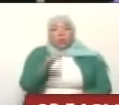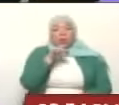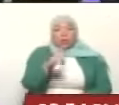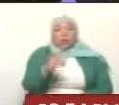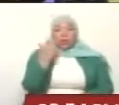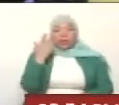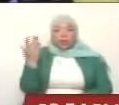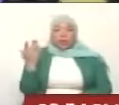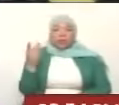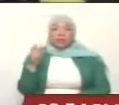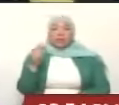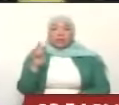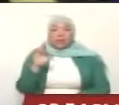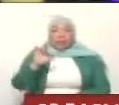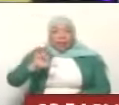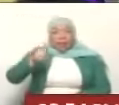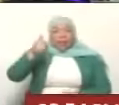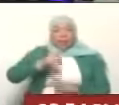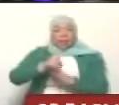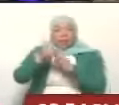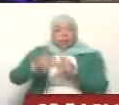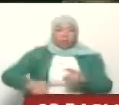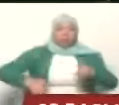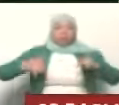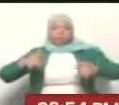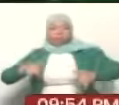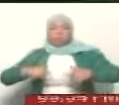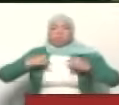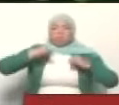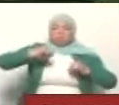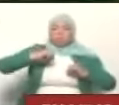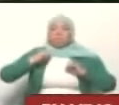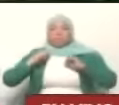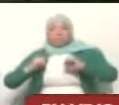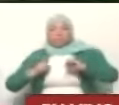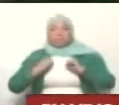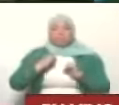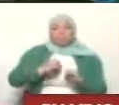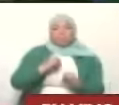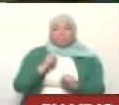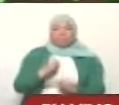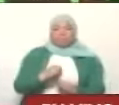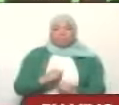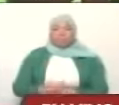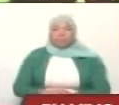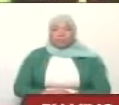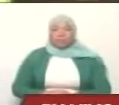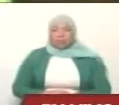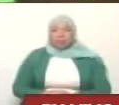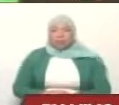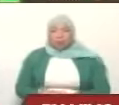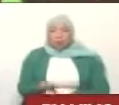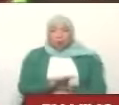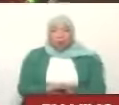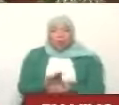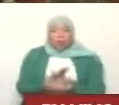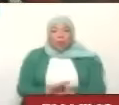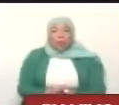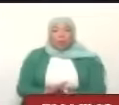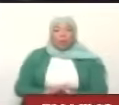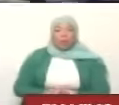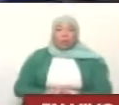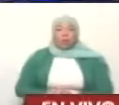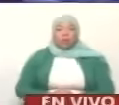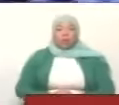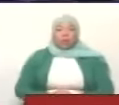Álvarez? El rey del rap. Ay. El rey del rap y del reggaetón, cuidado. Gracias,